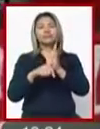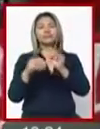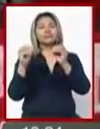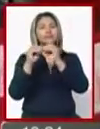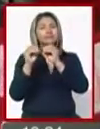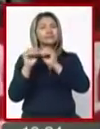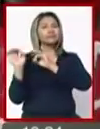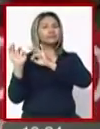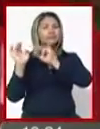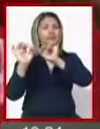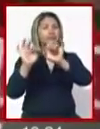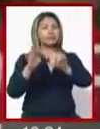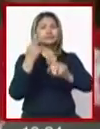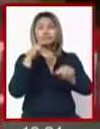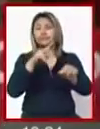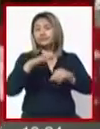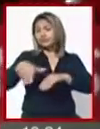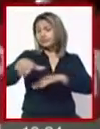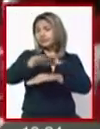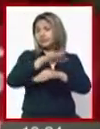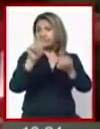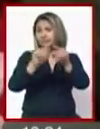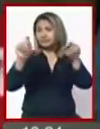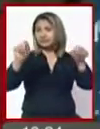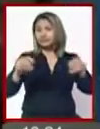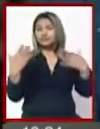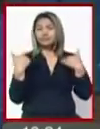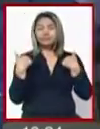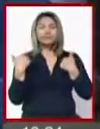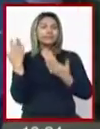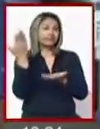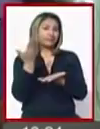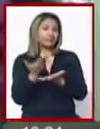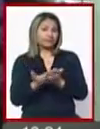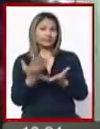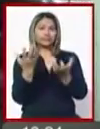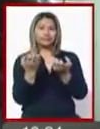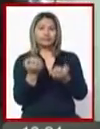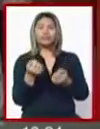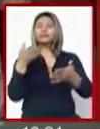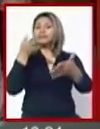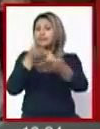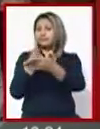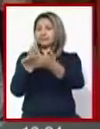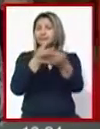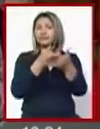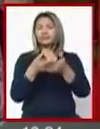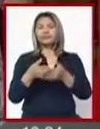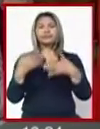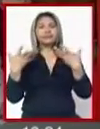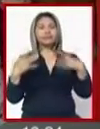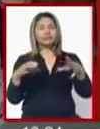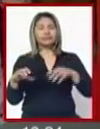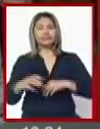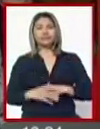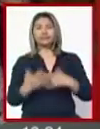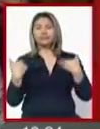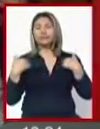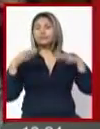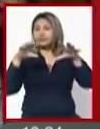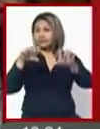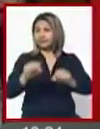empiezan a llegar más personas, viendo que la comunidad es titulada, entonces quieren arremeter contra la comunidad y lo hacen.